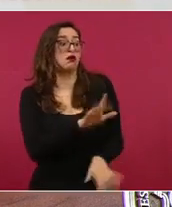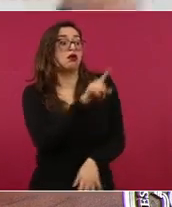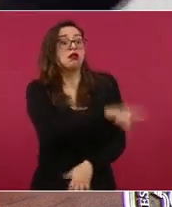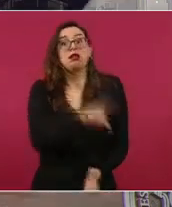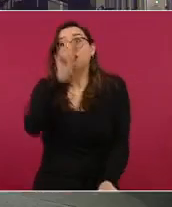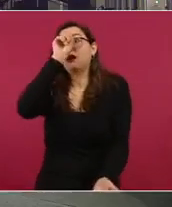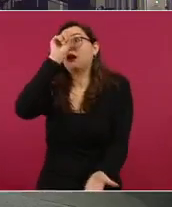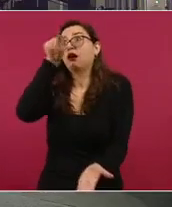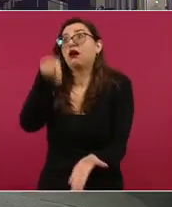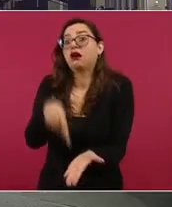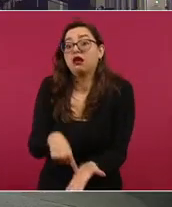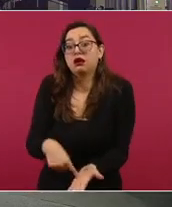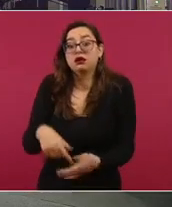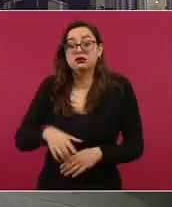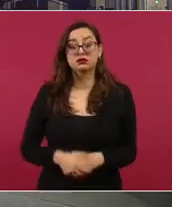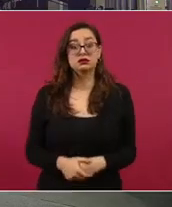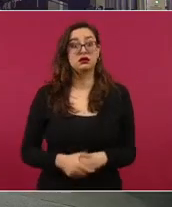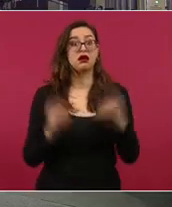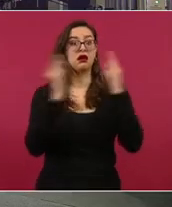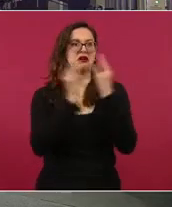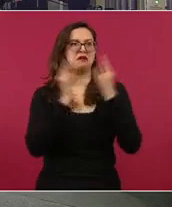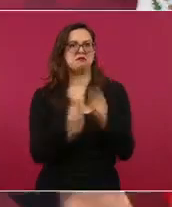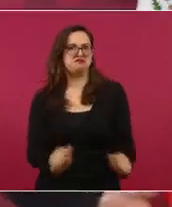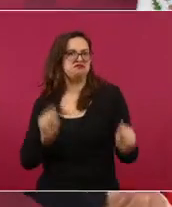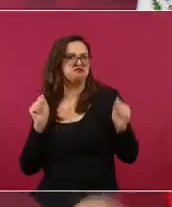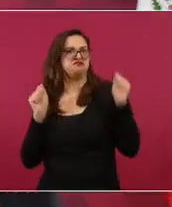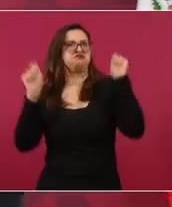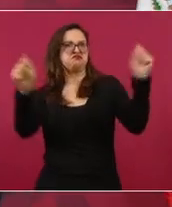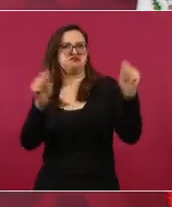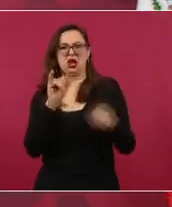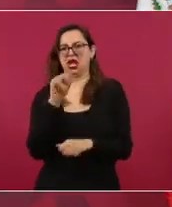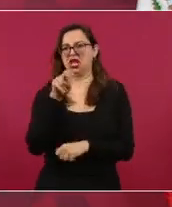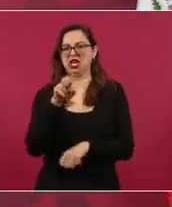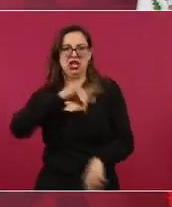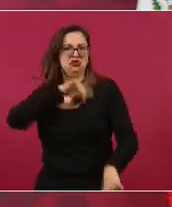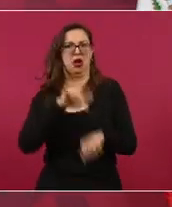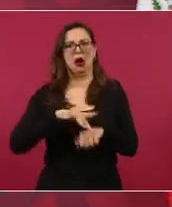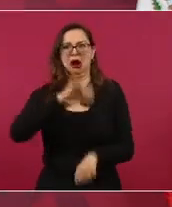Y ahí están poniendo sus carteles fuera de sus casas, el INE no se toca.